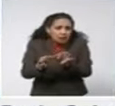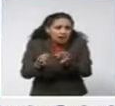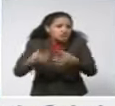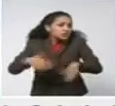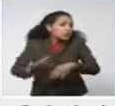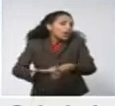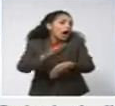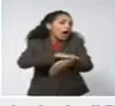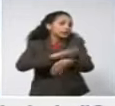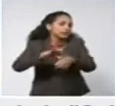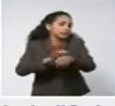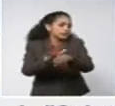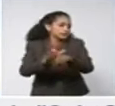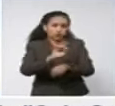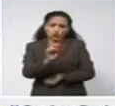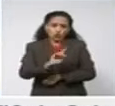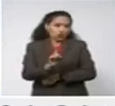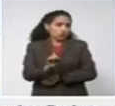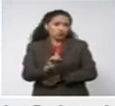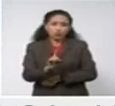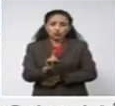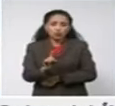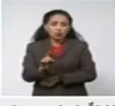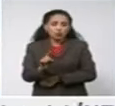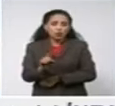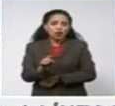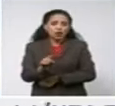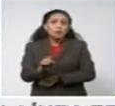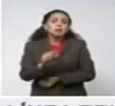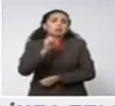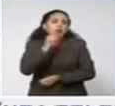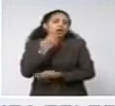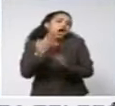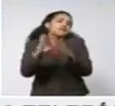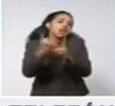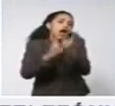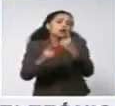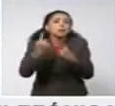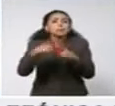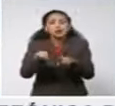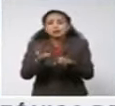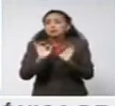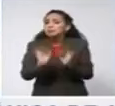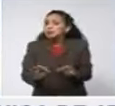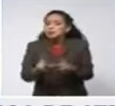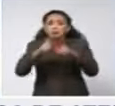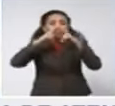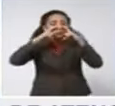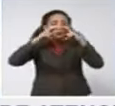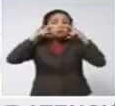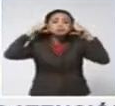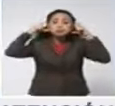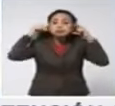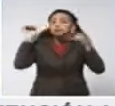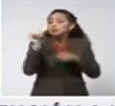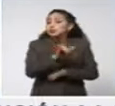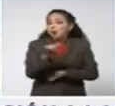decir, hasta enero de este año, cuando todavía la enfermedad no había azotado al